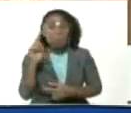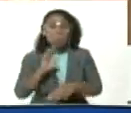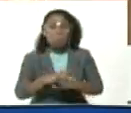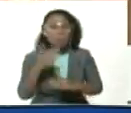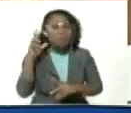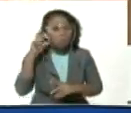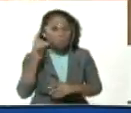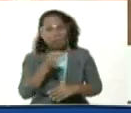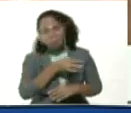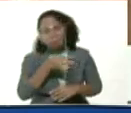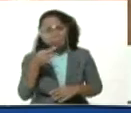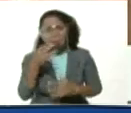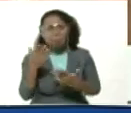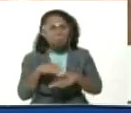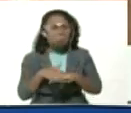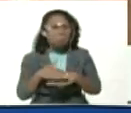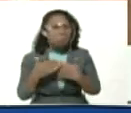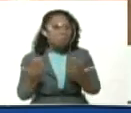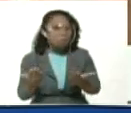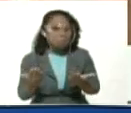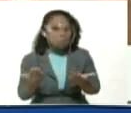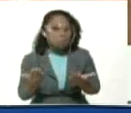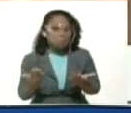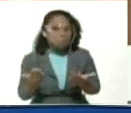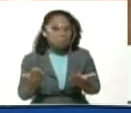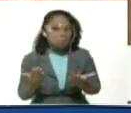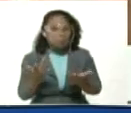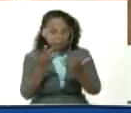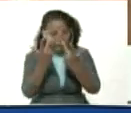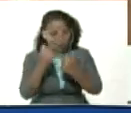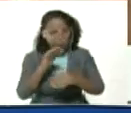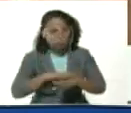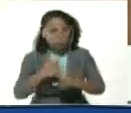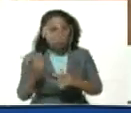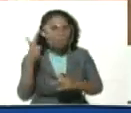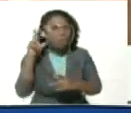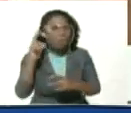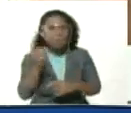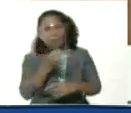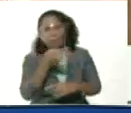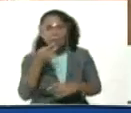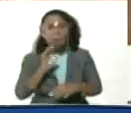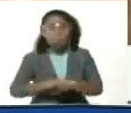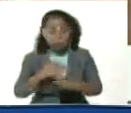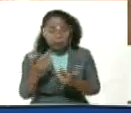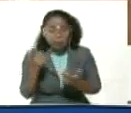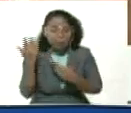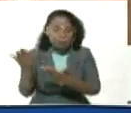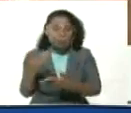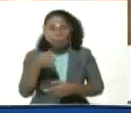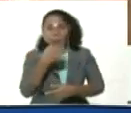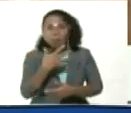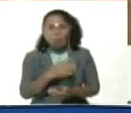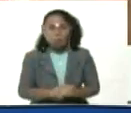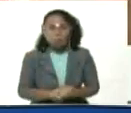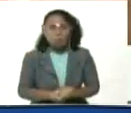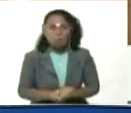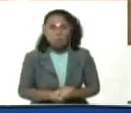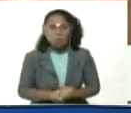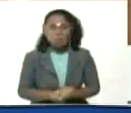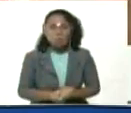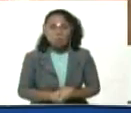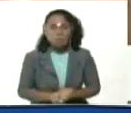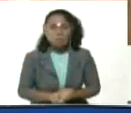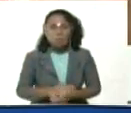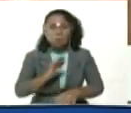bello? ¿Por qué? Dímelo, pues. ¿Por qué suena bello? Porque es bello. Ah, Silita, ¿por